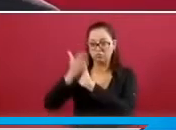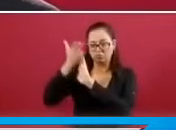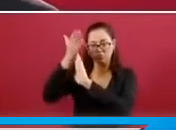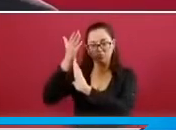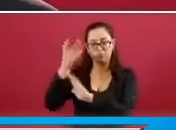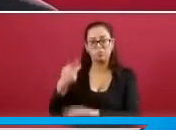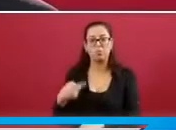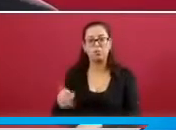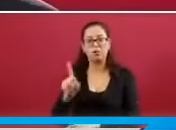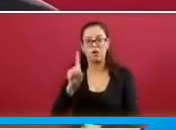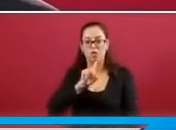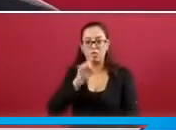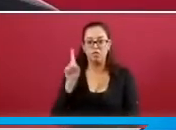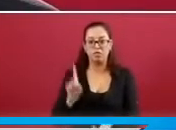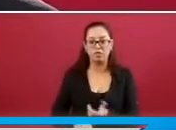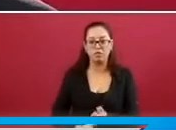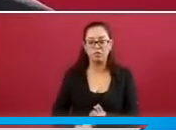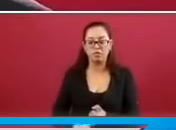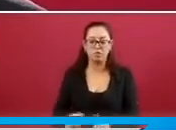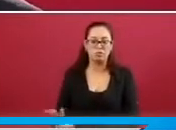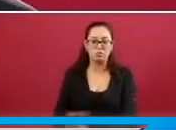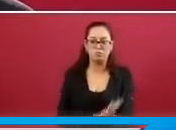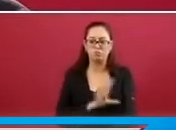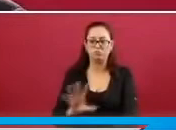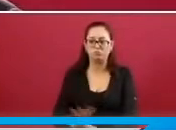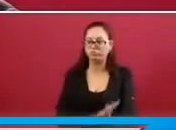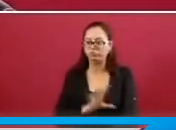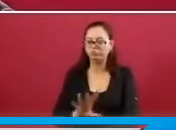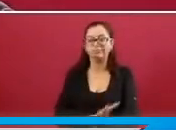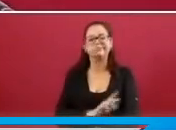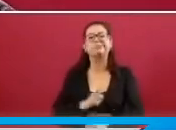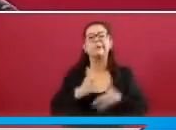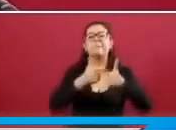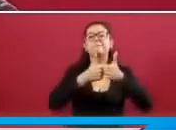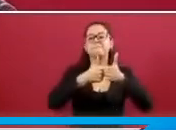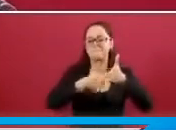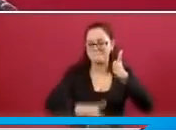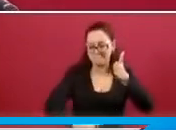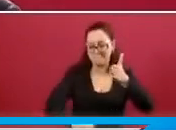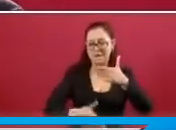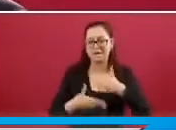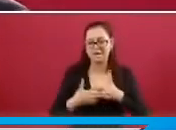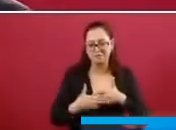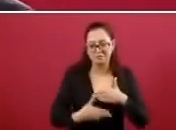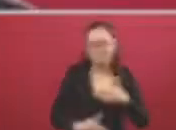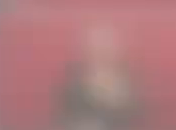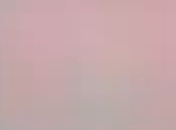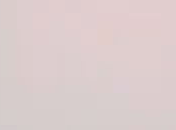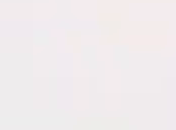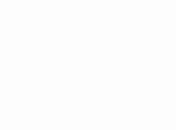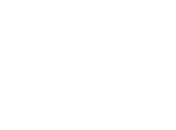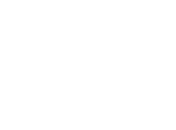que ordena la suspensión en el caso de alguna problemática. La seguridad está a cargo de los organismos internacionales.